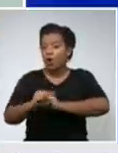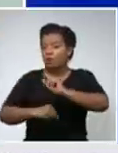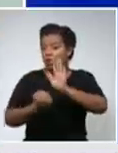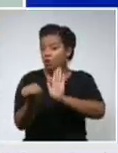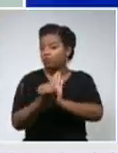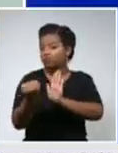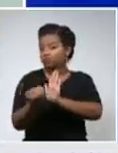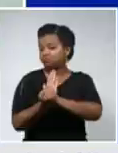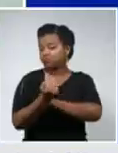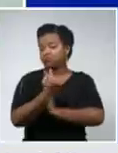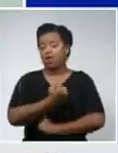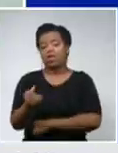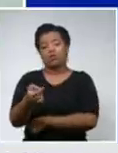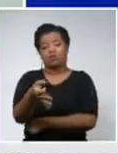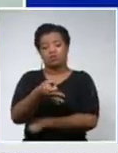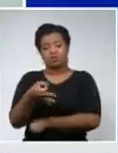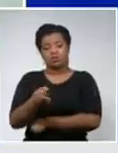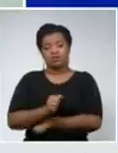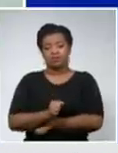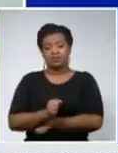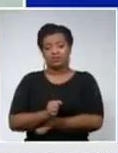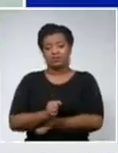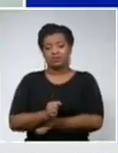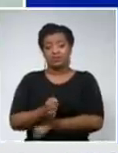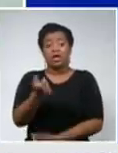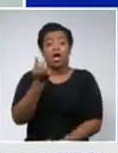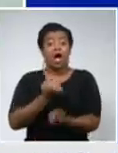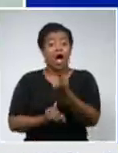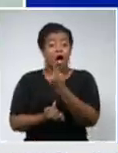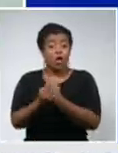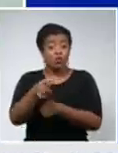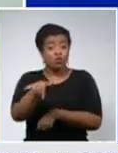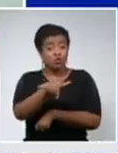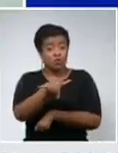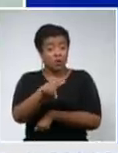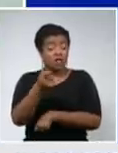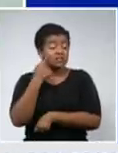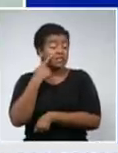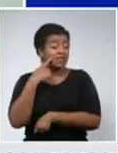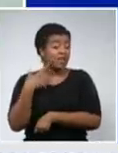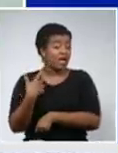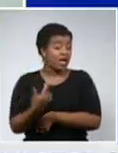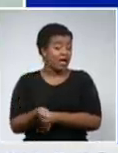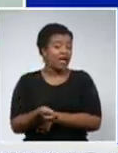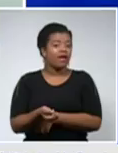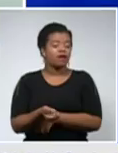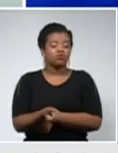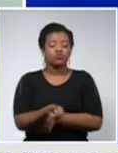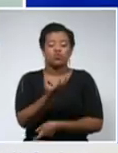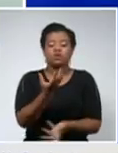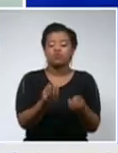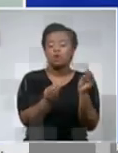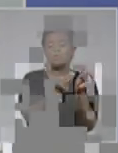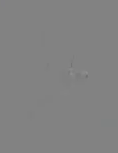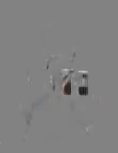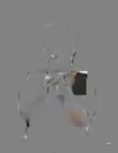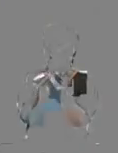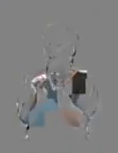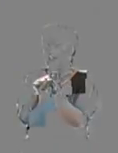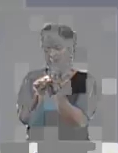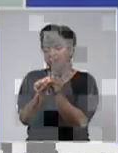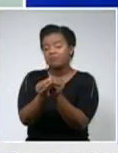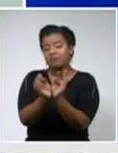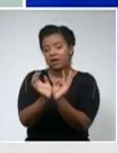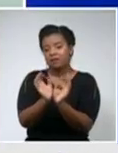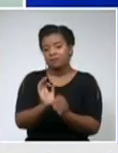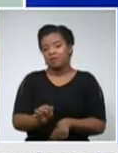territorios. Y en algunos casos se corresponden con los eventos de transmisión que aún se mantienen abiertos